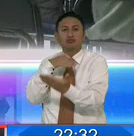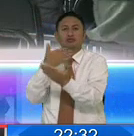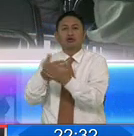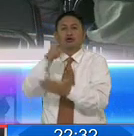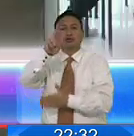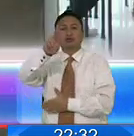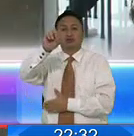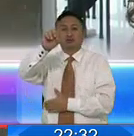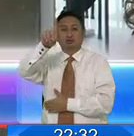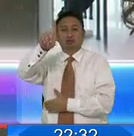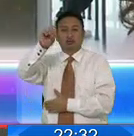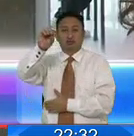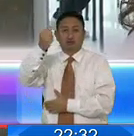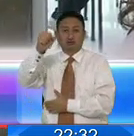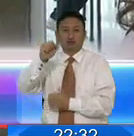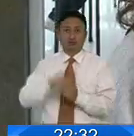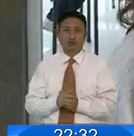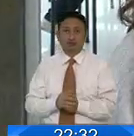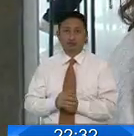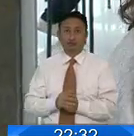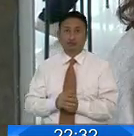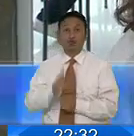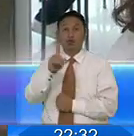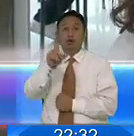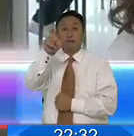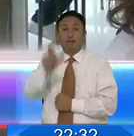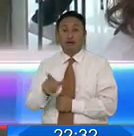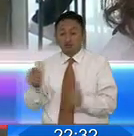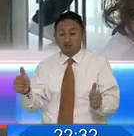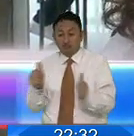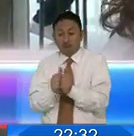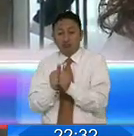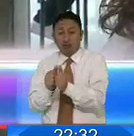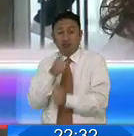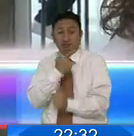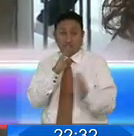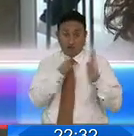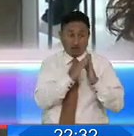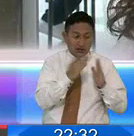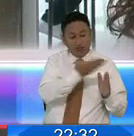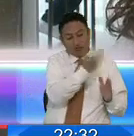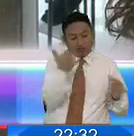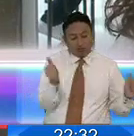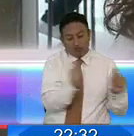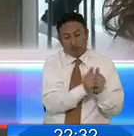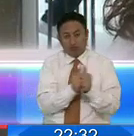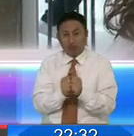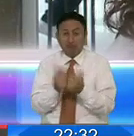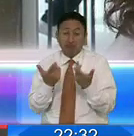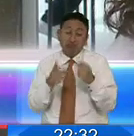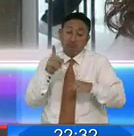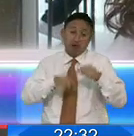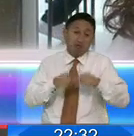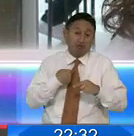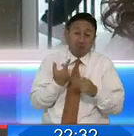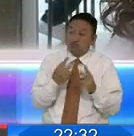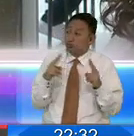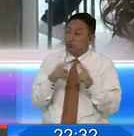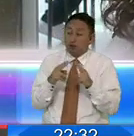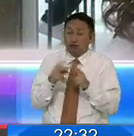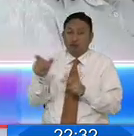roldós fue acompañado de una persona que le fue a retirar en casa aparentemente era un amigo que no sabemos su